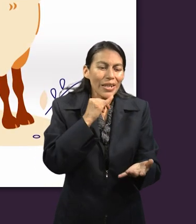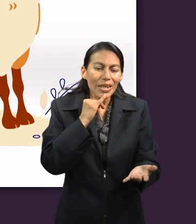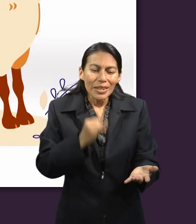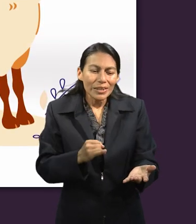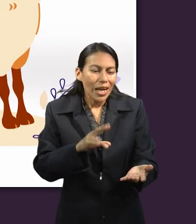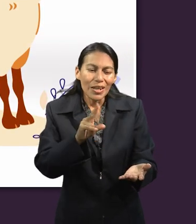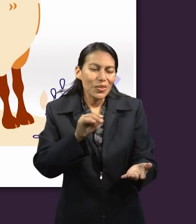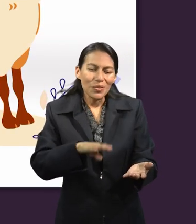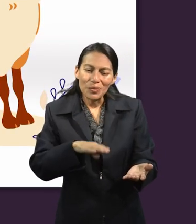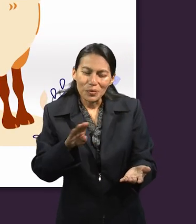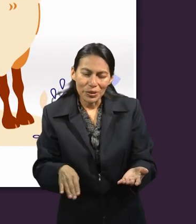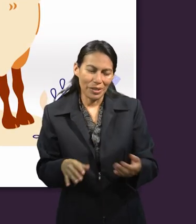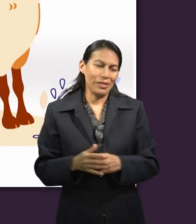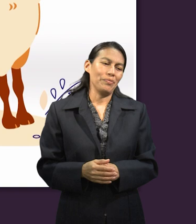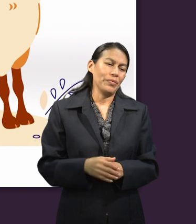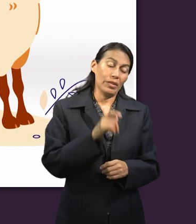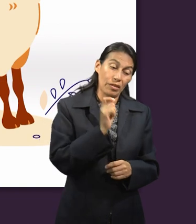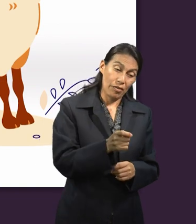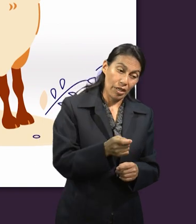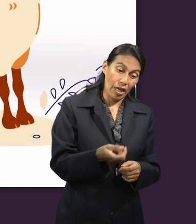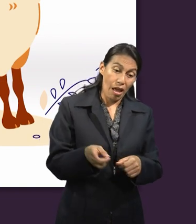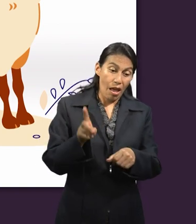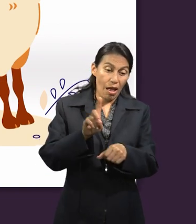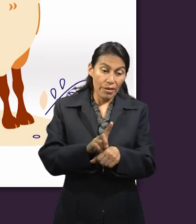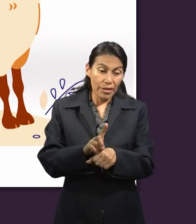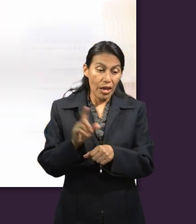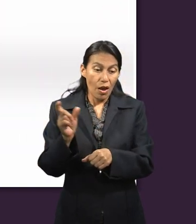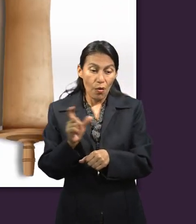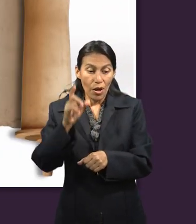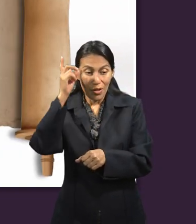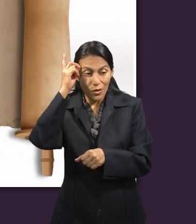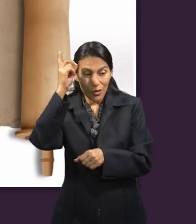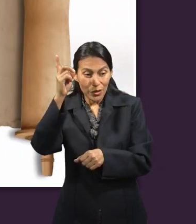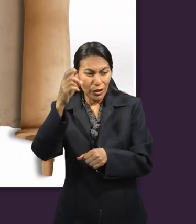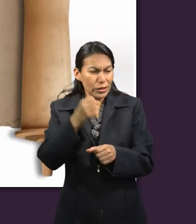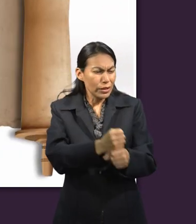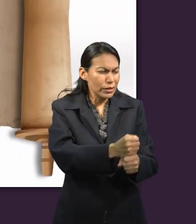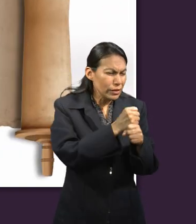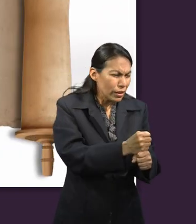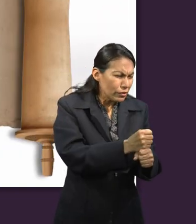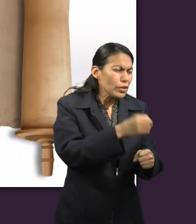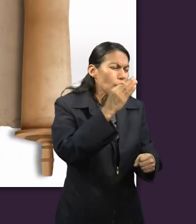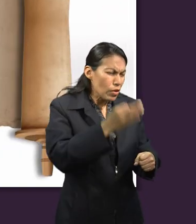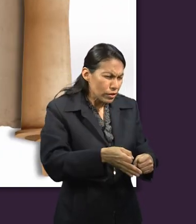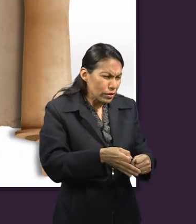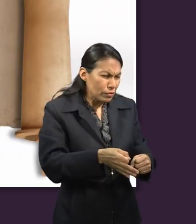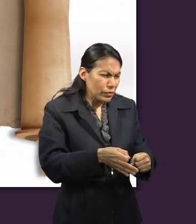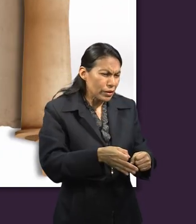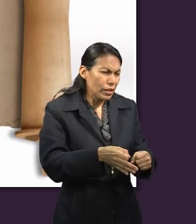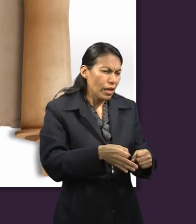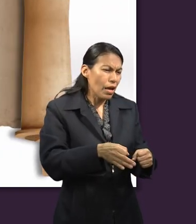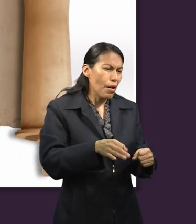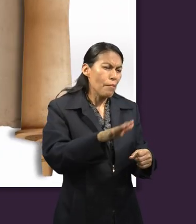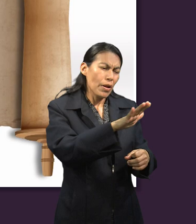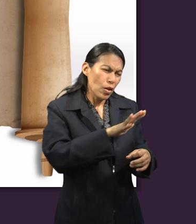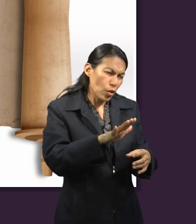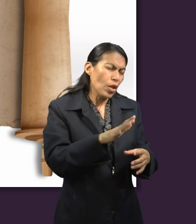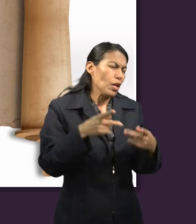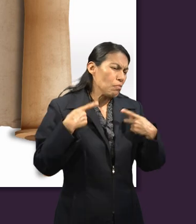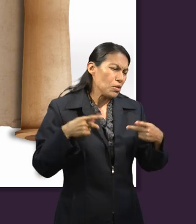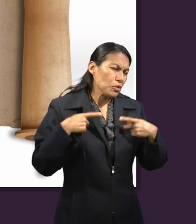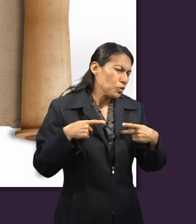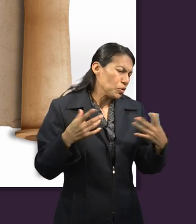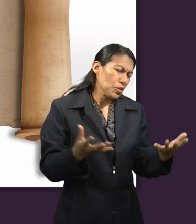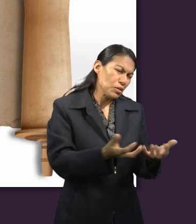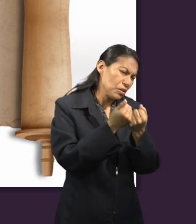tipológicamente al día de la expiación escatológico en el que dios aceptará ese sacrificio por el cumplimiento histórico